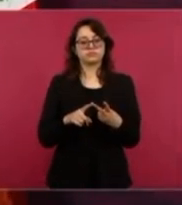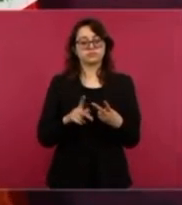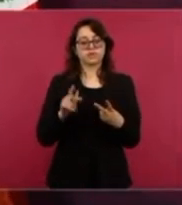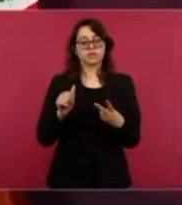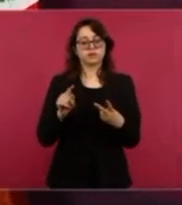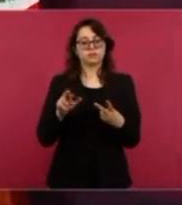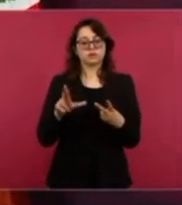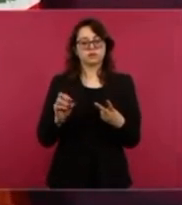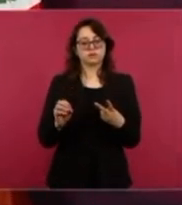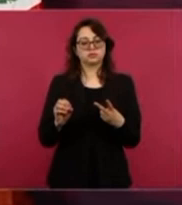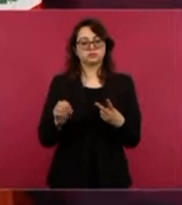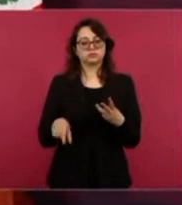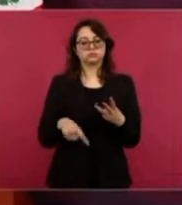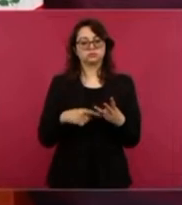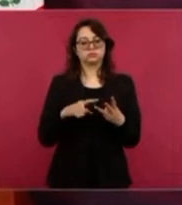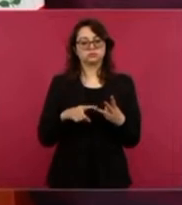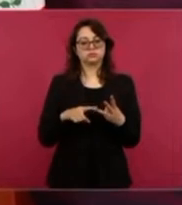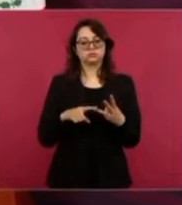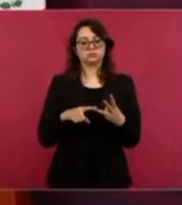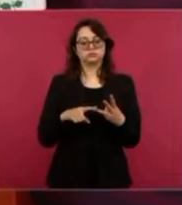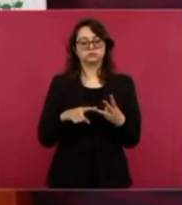Petro,